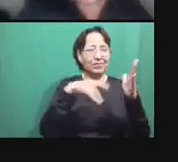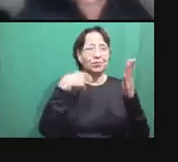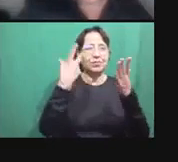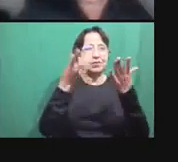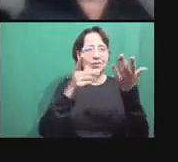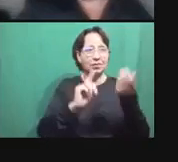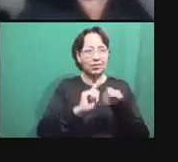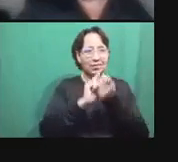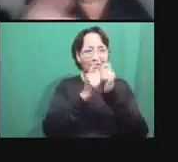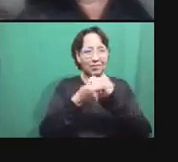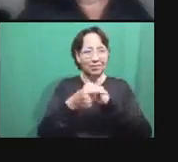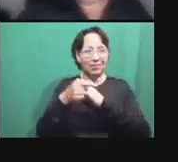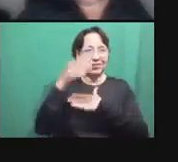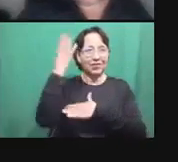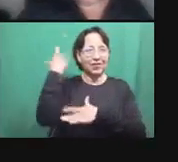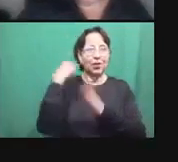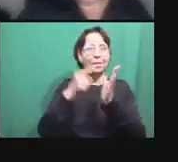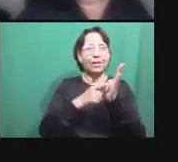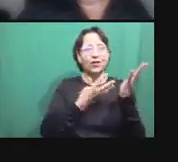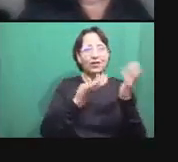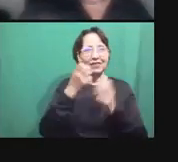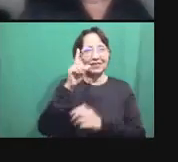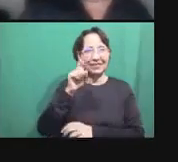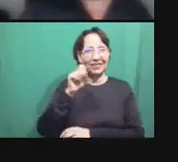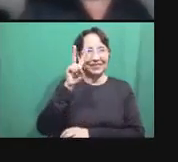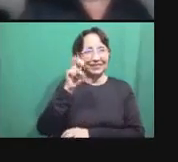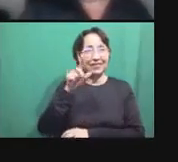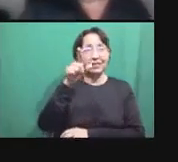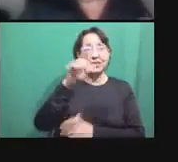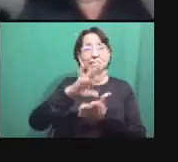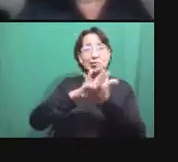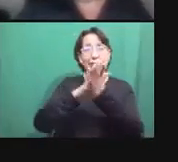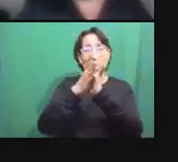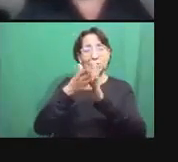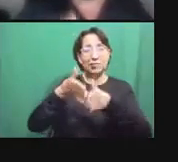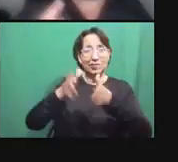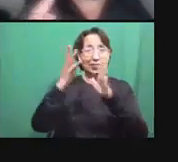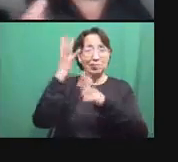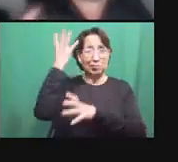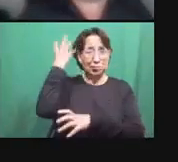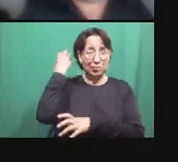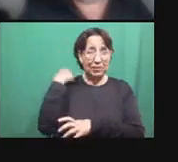el año 67, cuando hace demoler el edificio Gonzalo Mejía, compuesto por el Hotel Europa